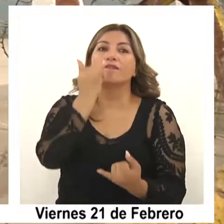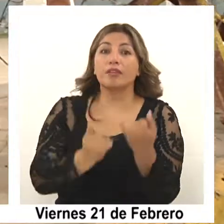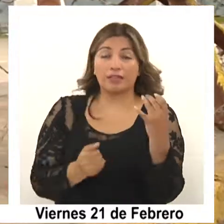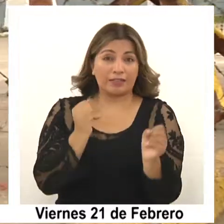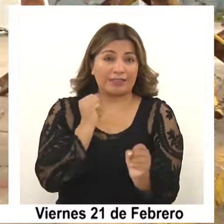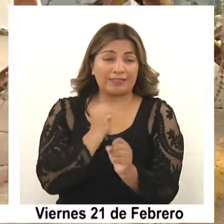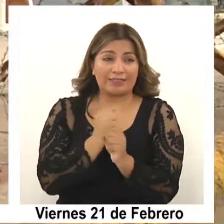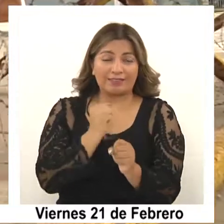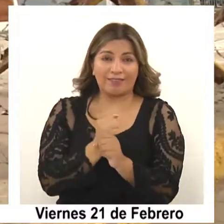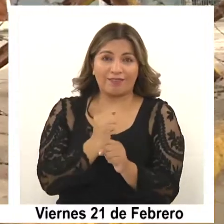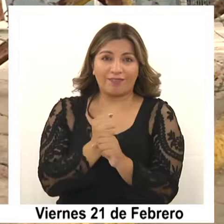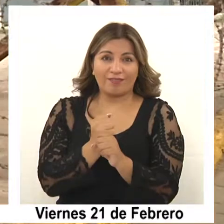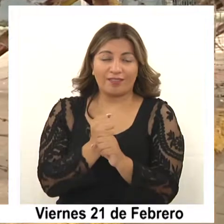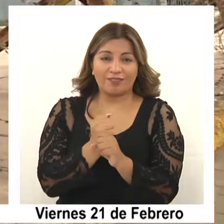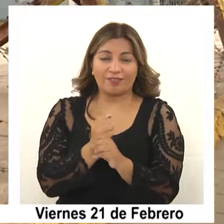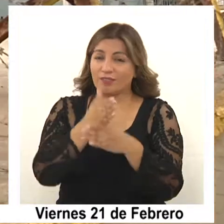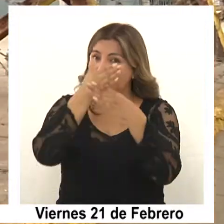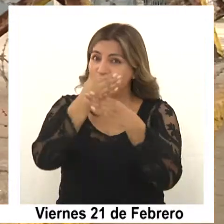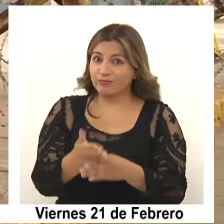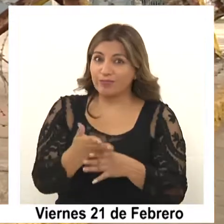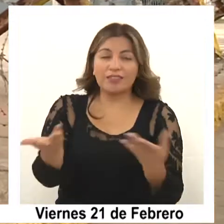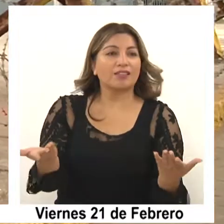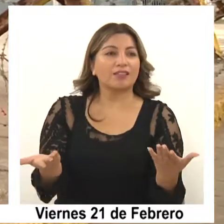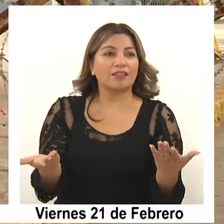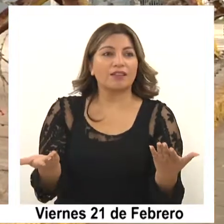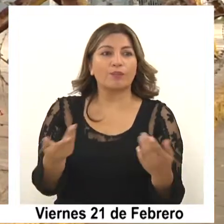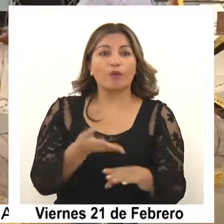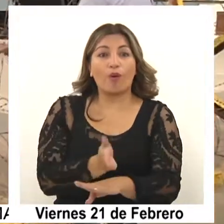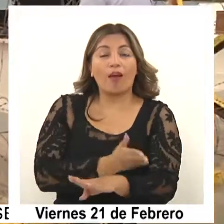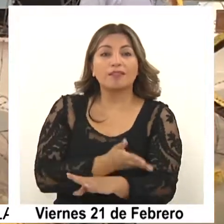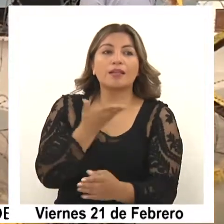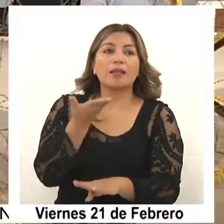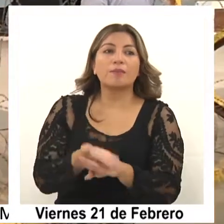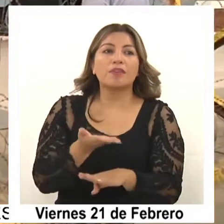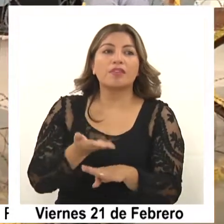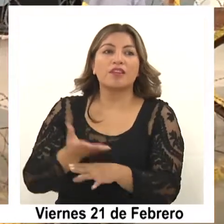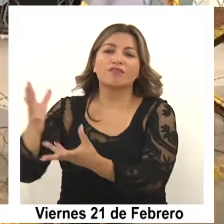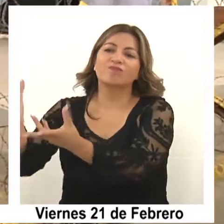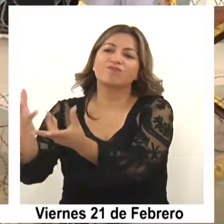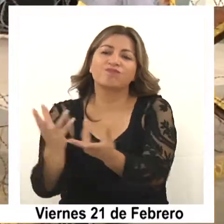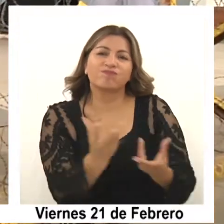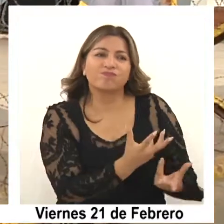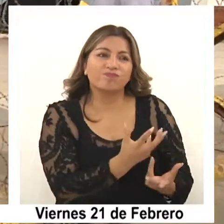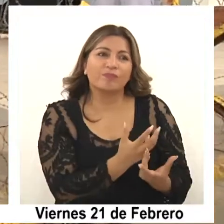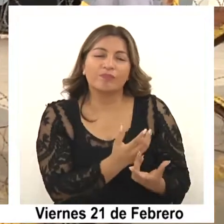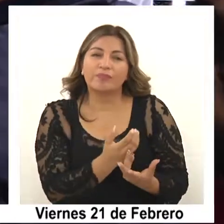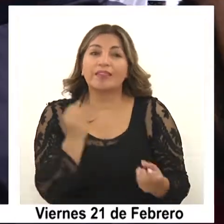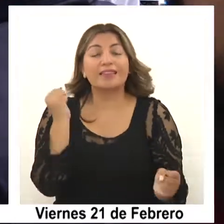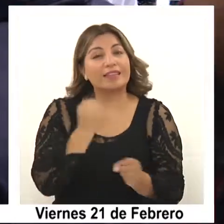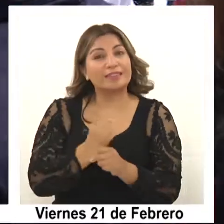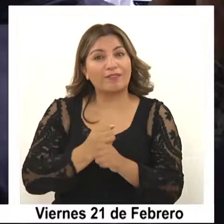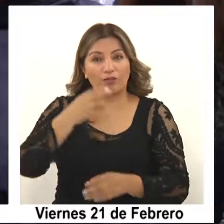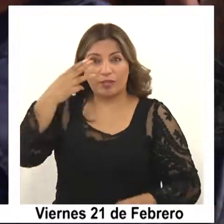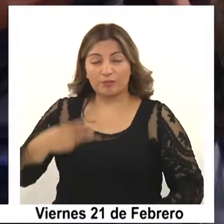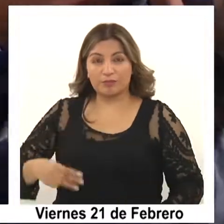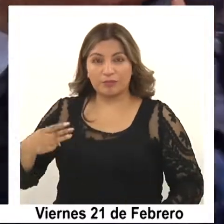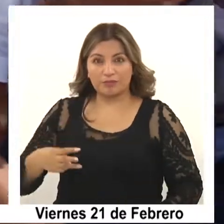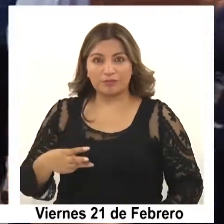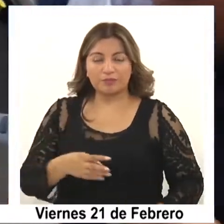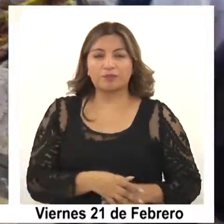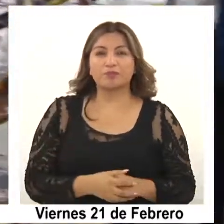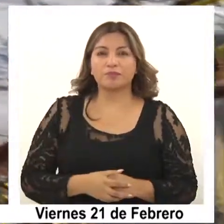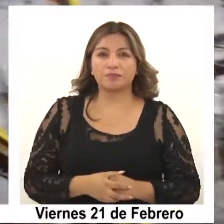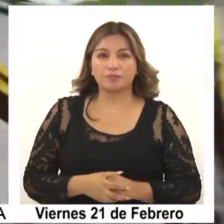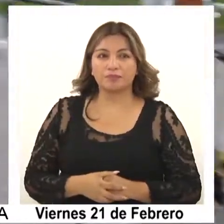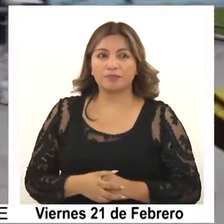hasta el término de las obras del cierre perimetral definitivo a pesar de la solicitud de retiro por parte de la dirección de obras